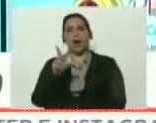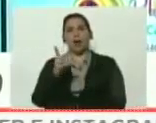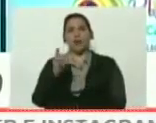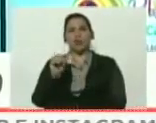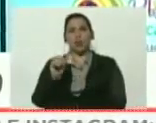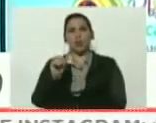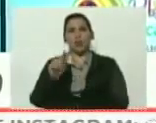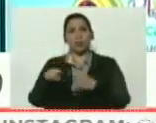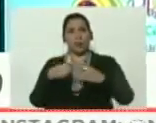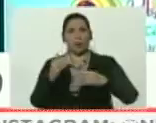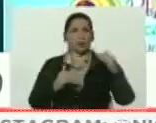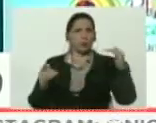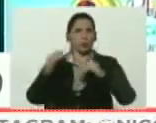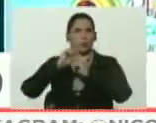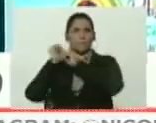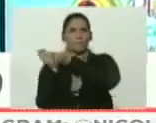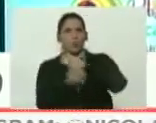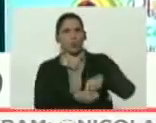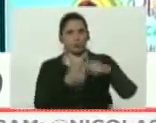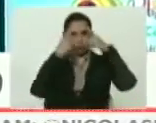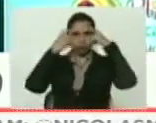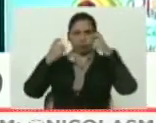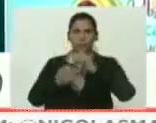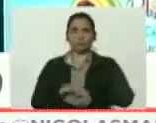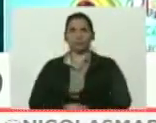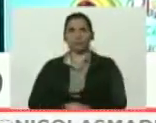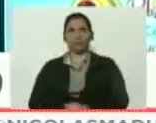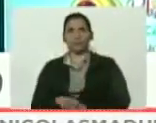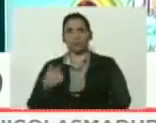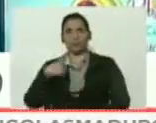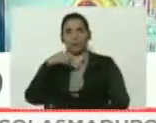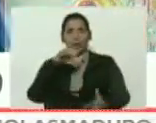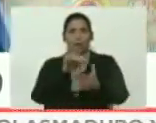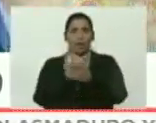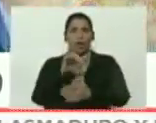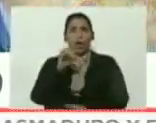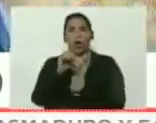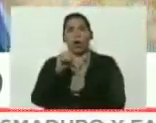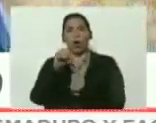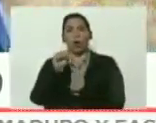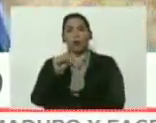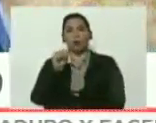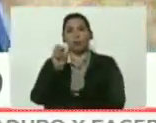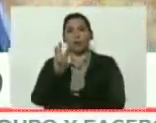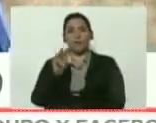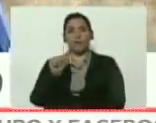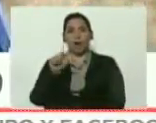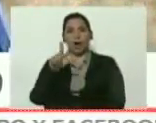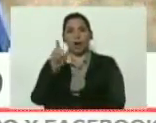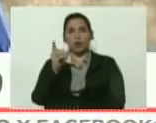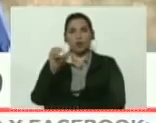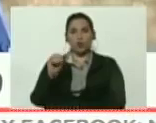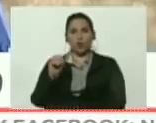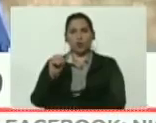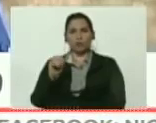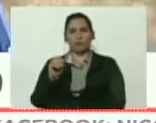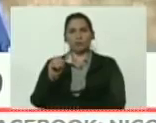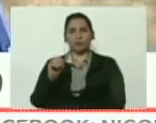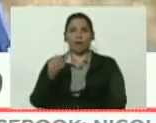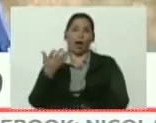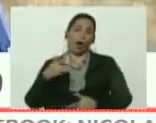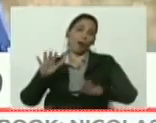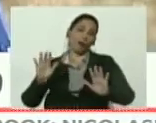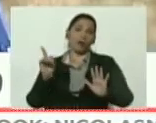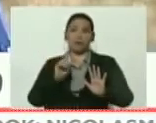la cúspide del béisbol de Grandes Ligas. Mi amigo Osvaldo Guillén, aunque no me quiere mucho como presidente, pero